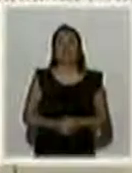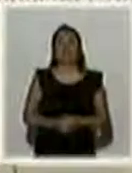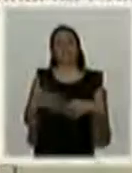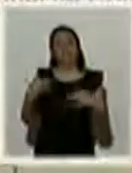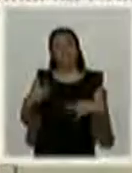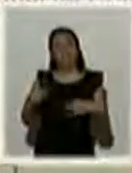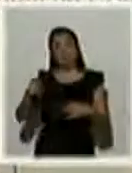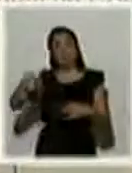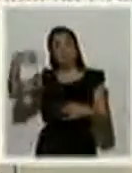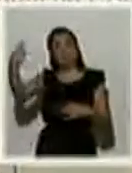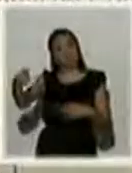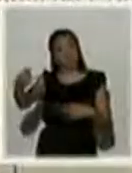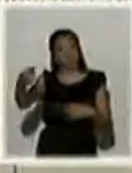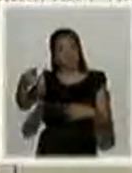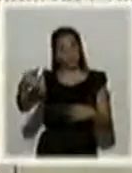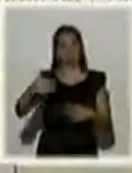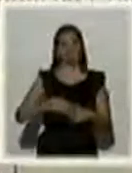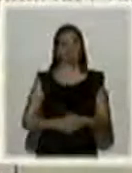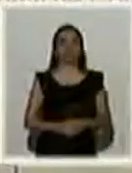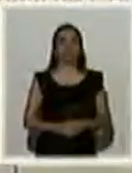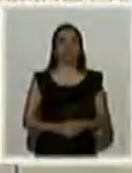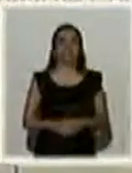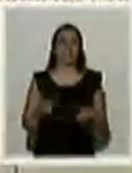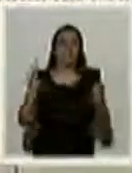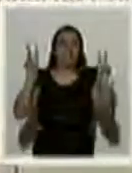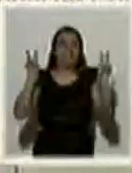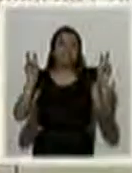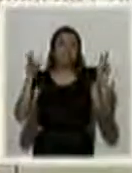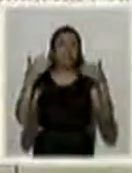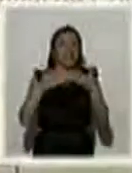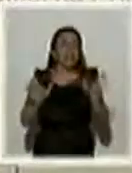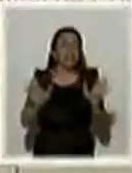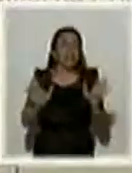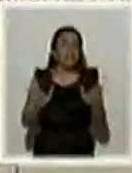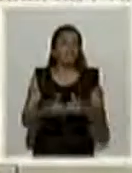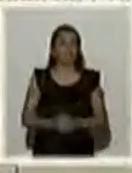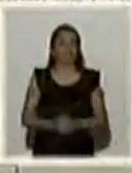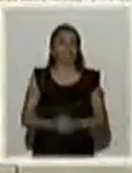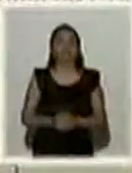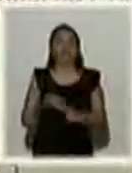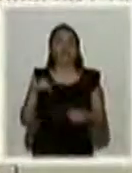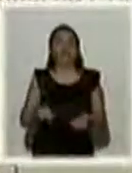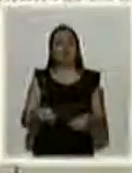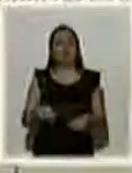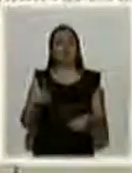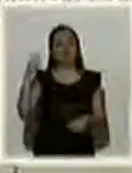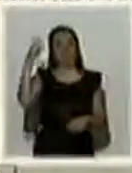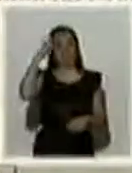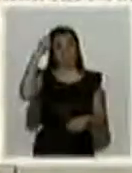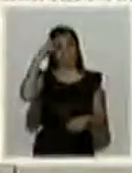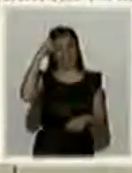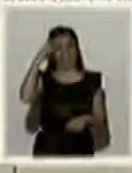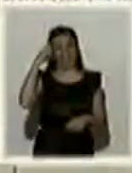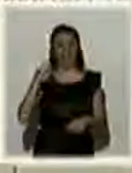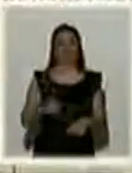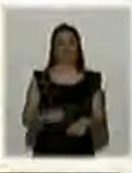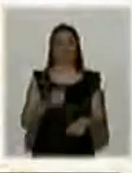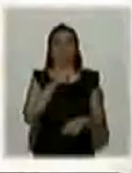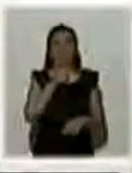candidato, vamos a enterarnos cuál es el tema libre que ha escogido el primer candidato a diputado por la Unión Cívica Radical, Oscar Aguada.